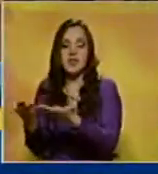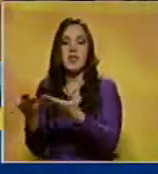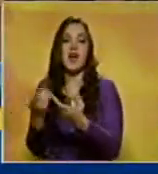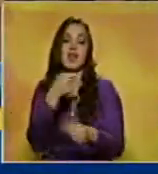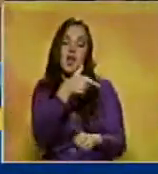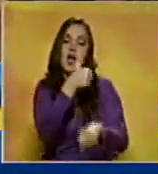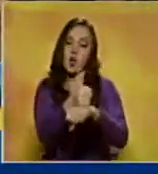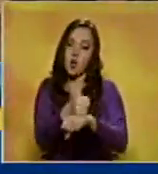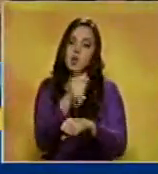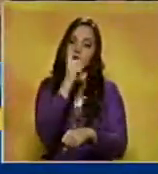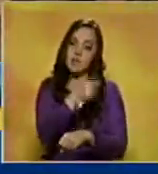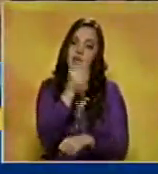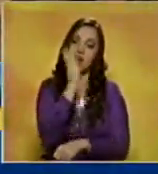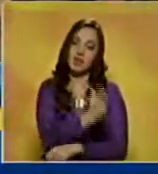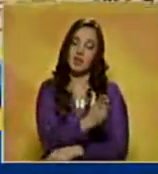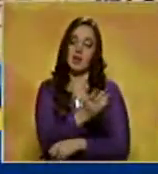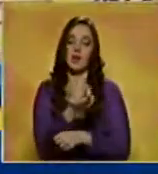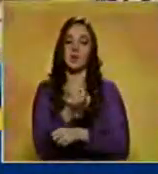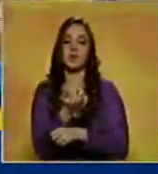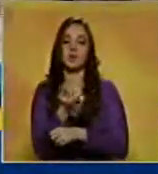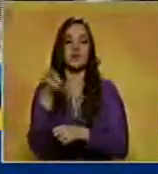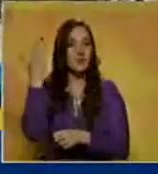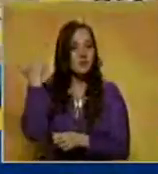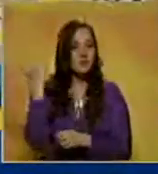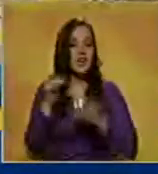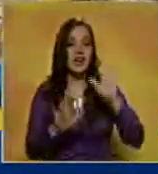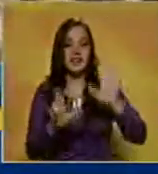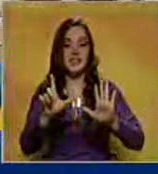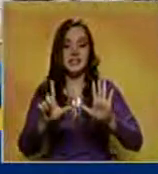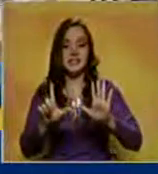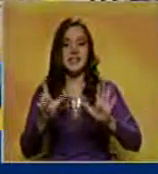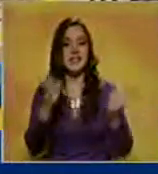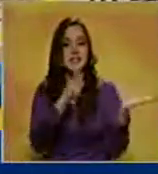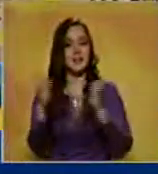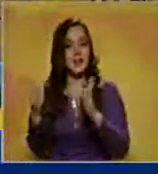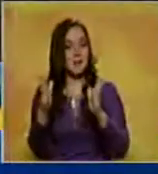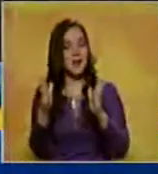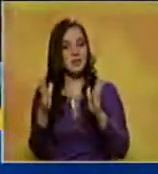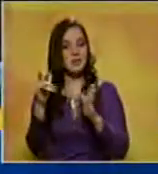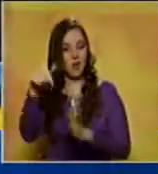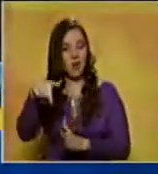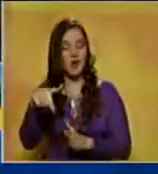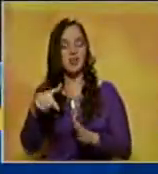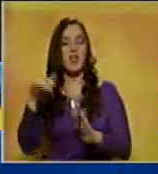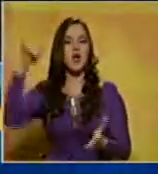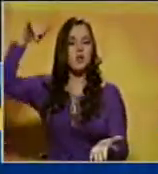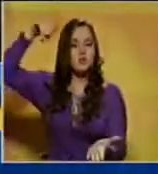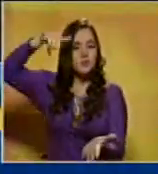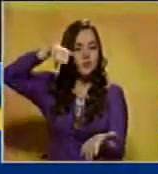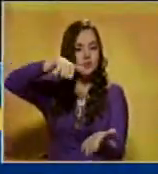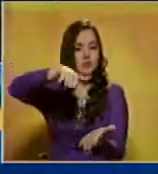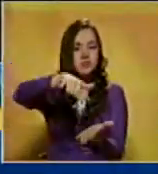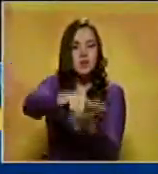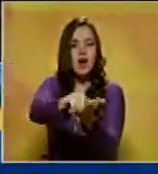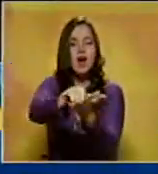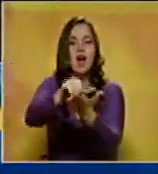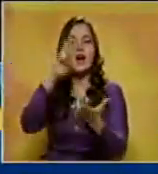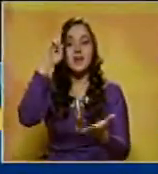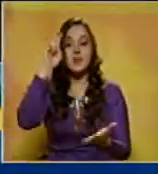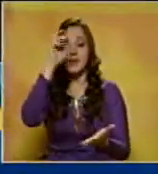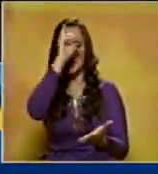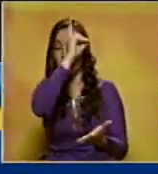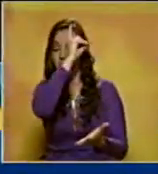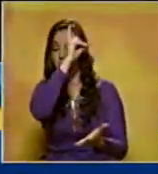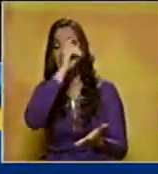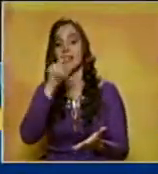y psicotrópicas el decomiso se realizó el pasado 17 de marzo de 2015 en una aeronave que aterrizó en República Dominicana